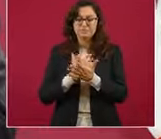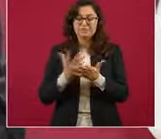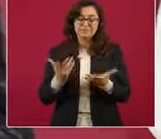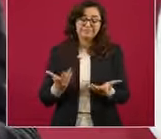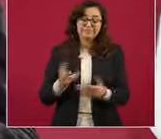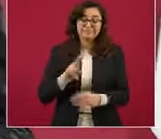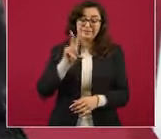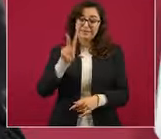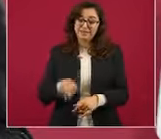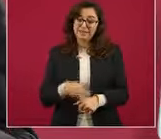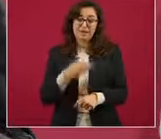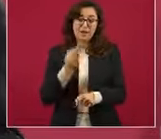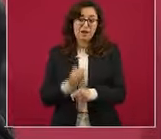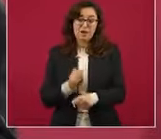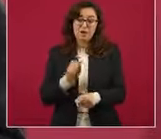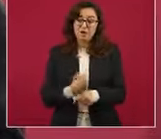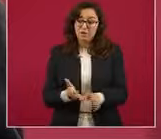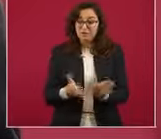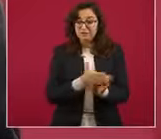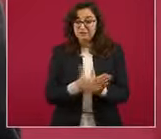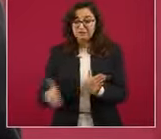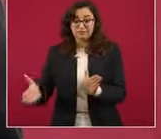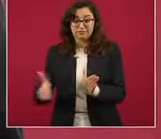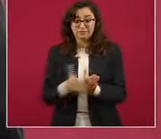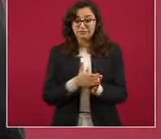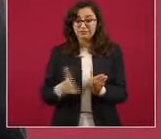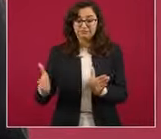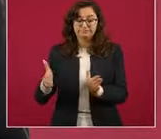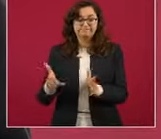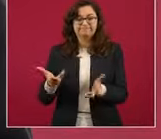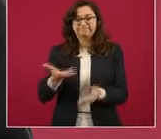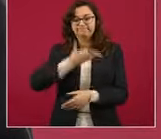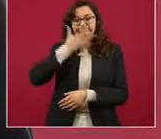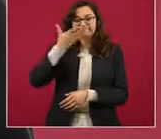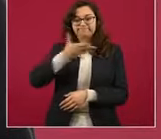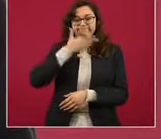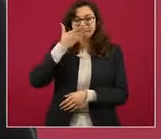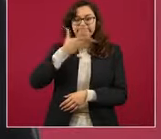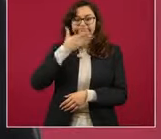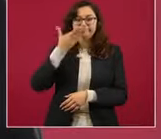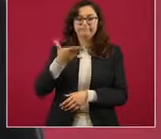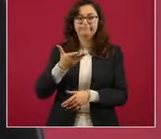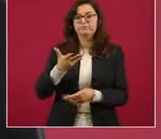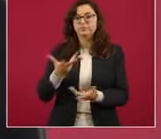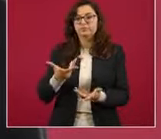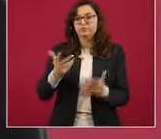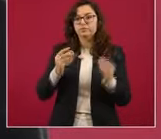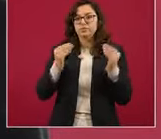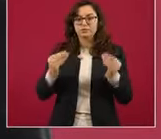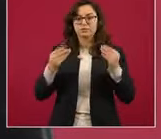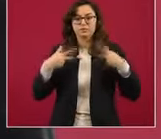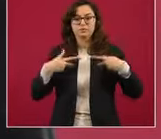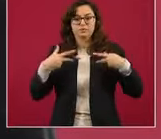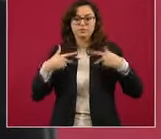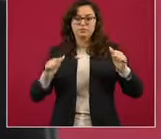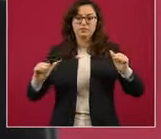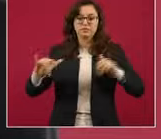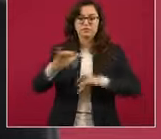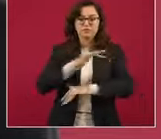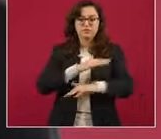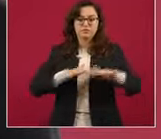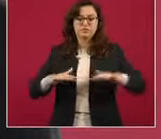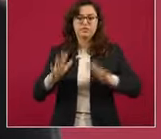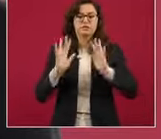días que tradicionalmente hay más movimiento. Está bajando